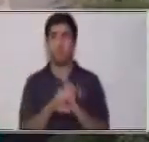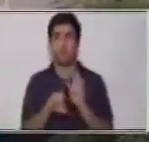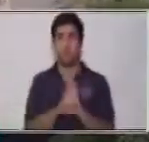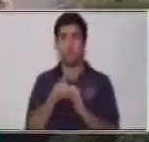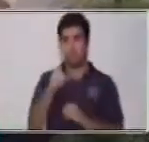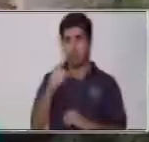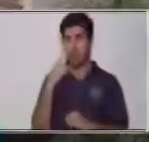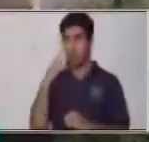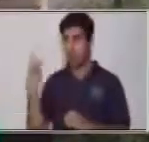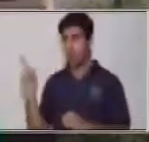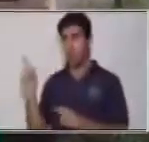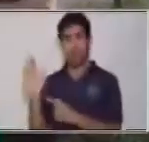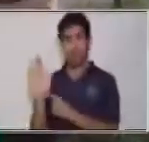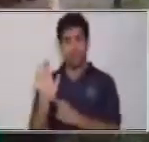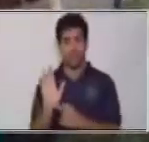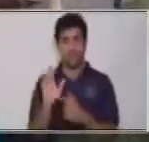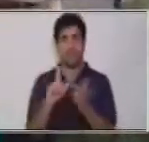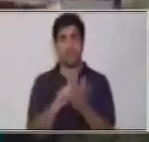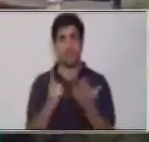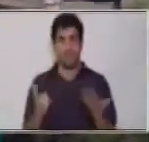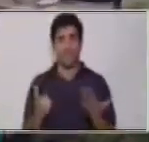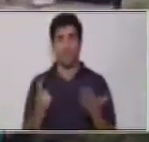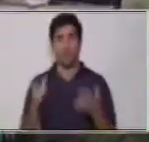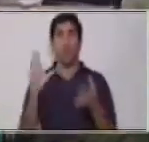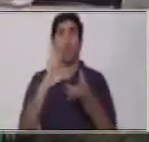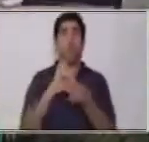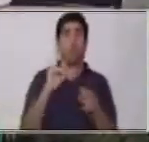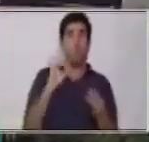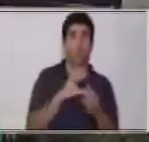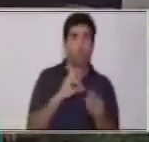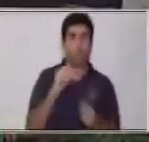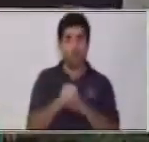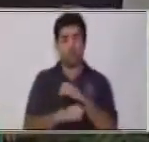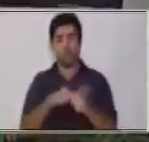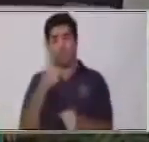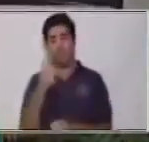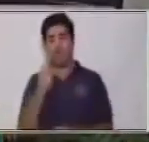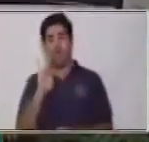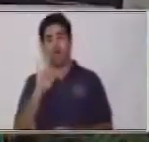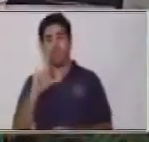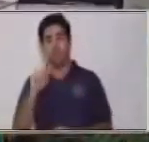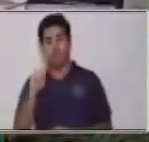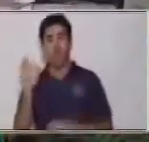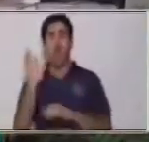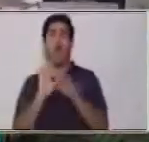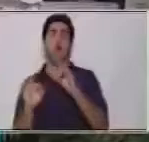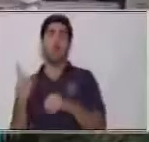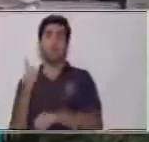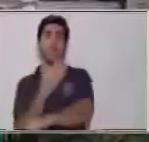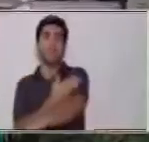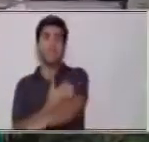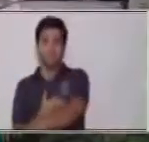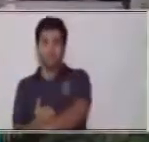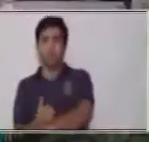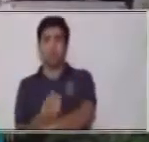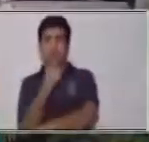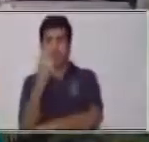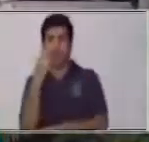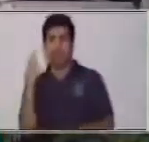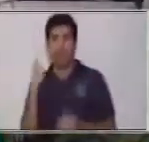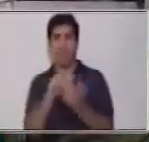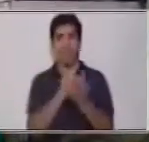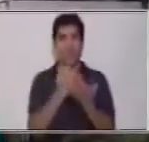los cuentos, las fábulas y las historias. Como vemos acá, tenemos un pequeño